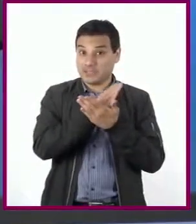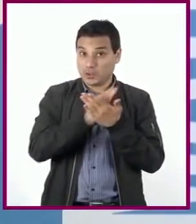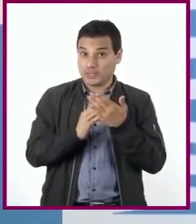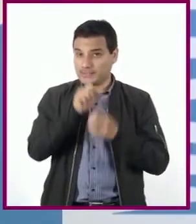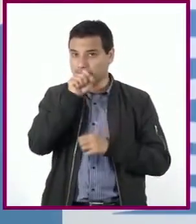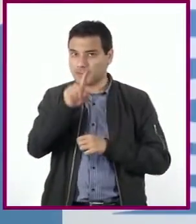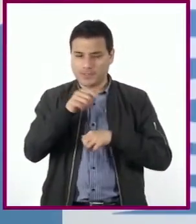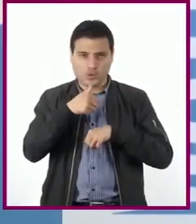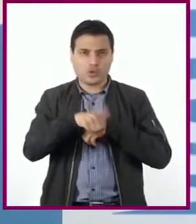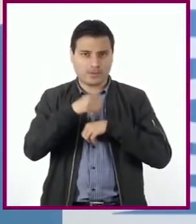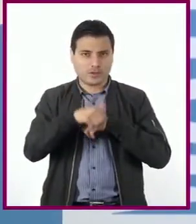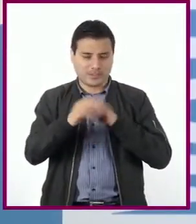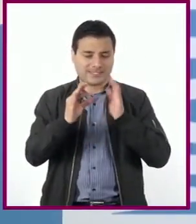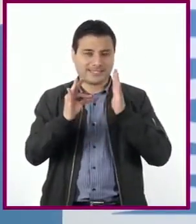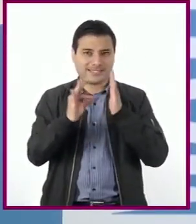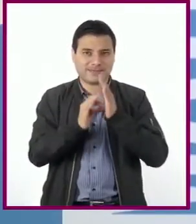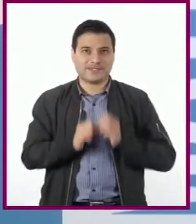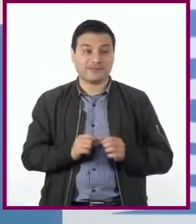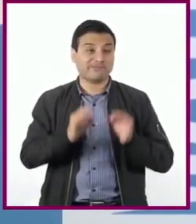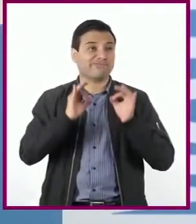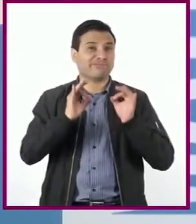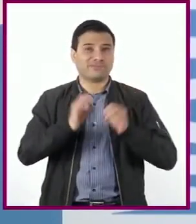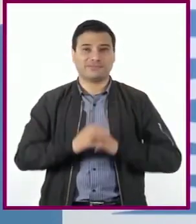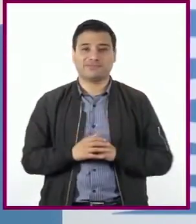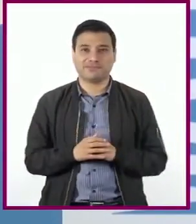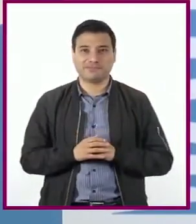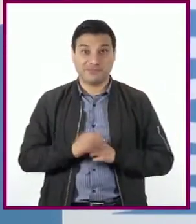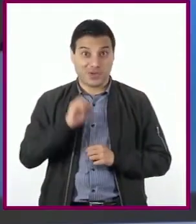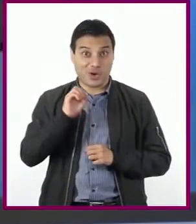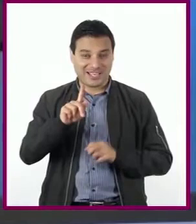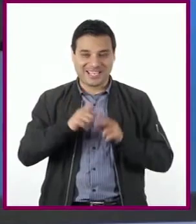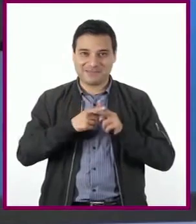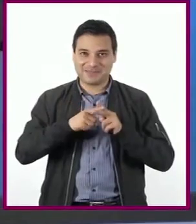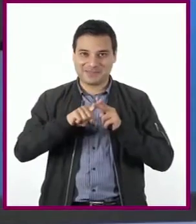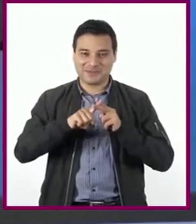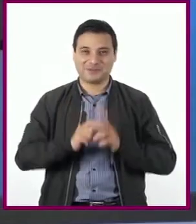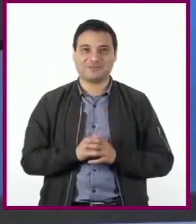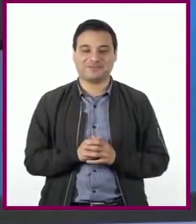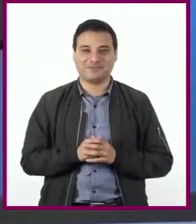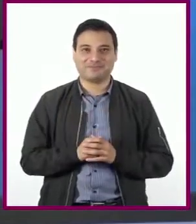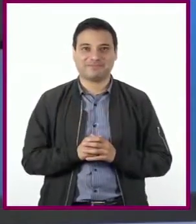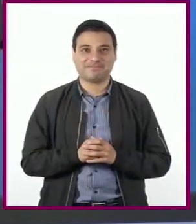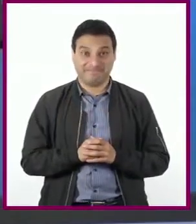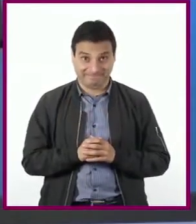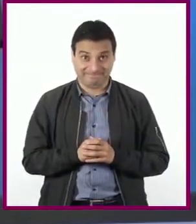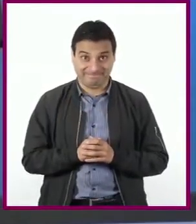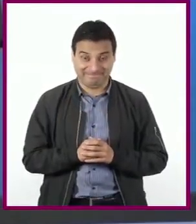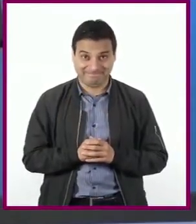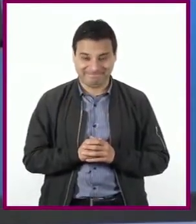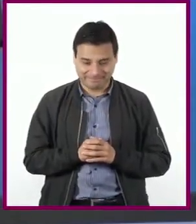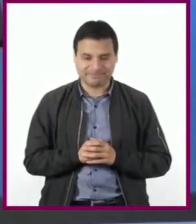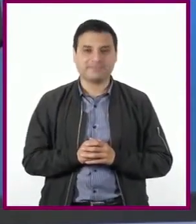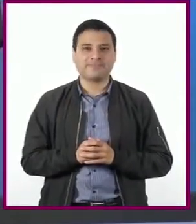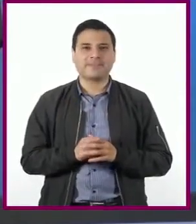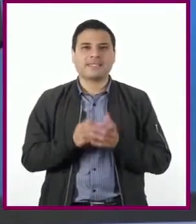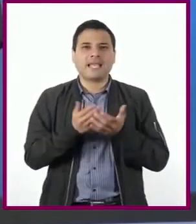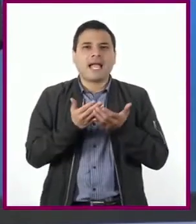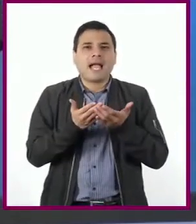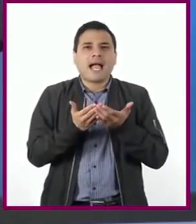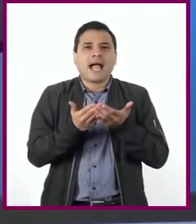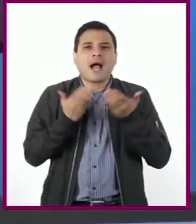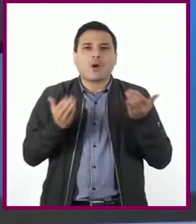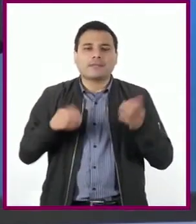decimales. ¡Excelente! Entonces, comenzamos. Continuaremos con el aprendizaje esperado.